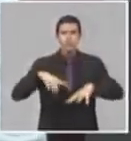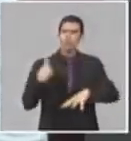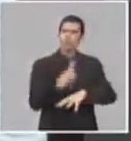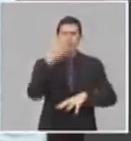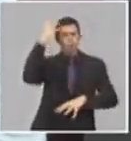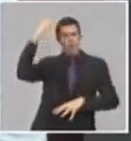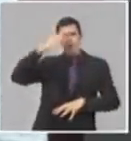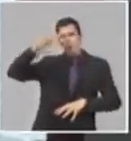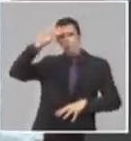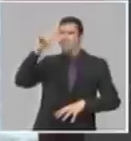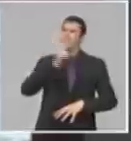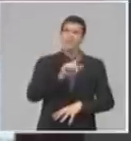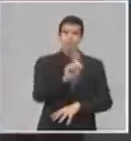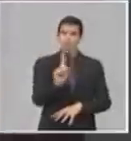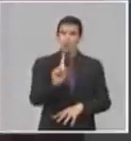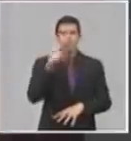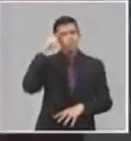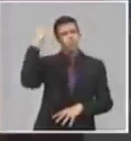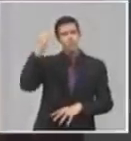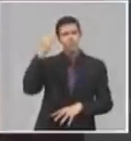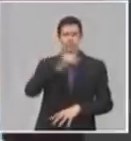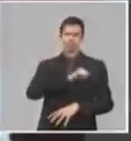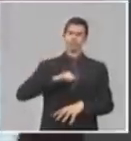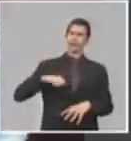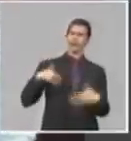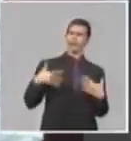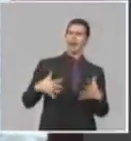¿Por qué no se habla de eso?